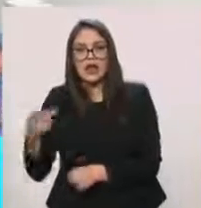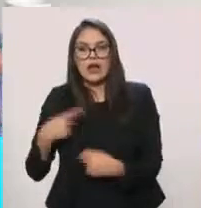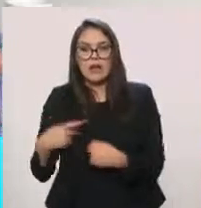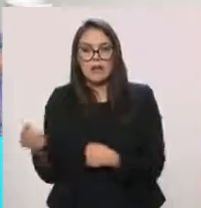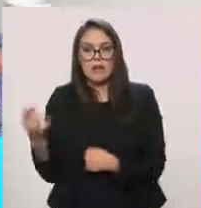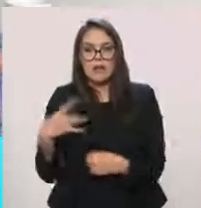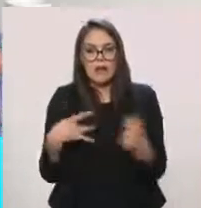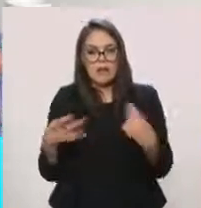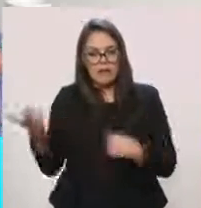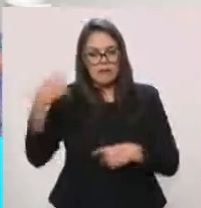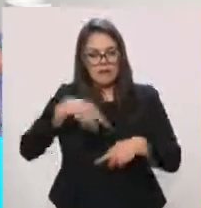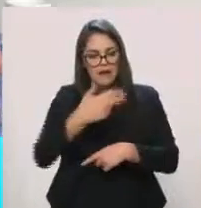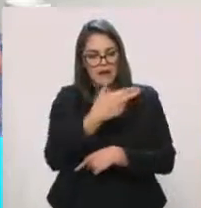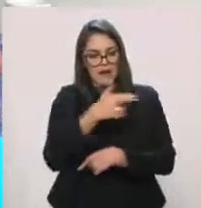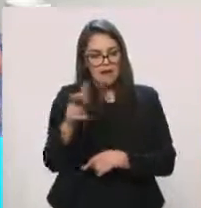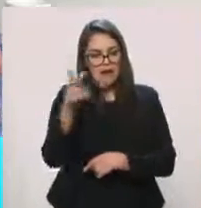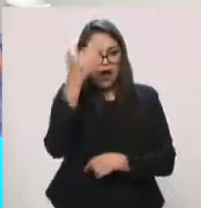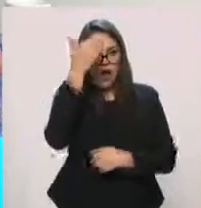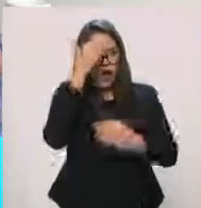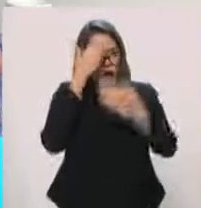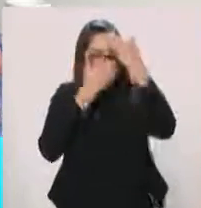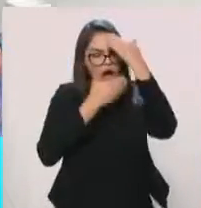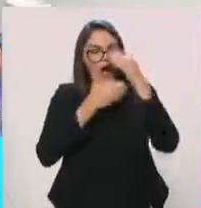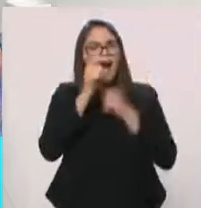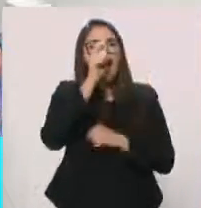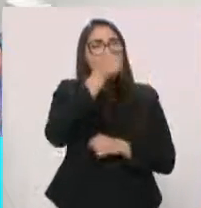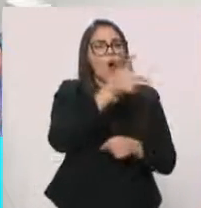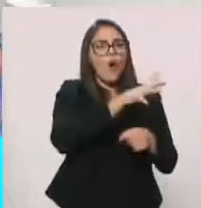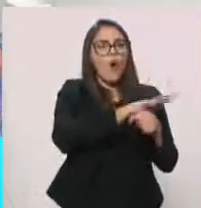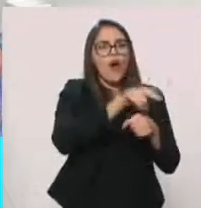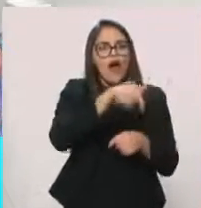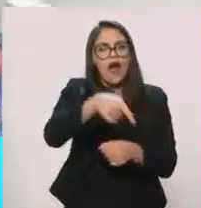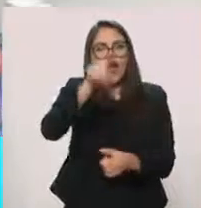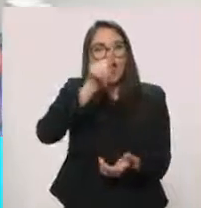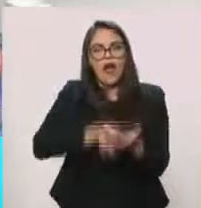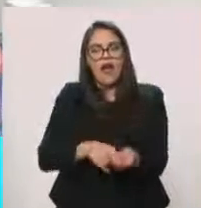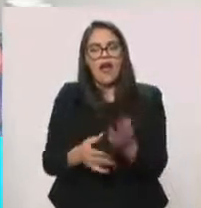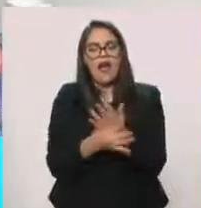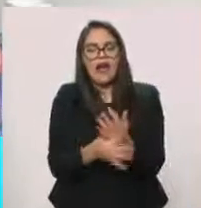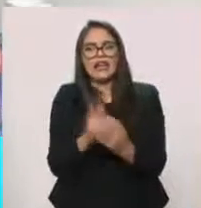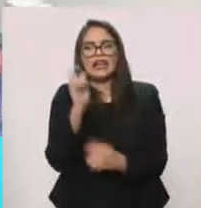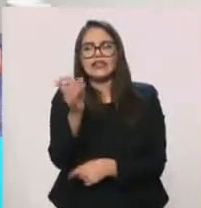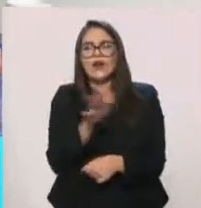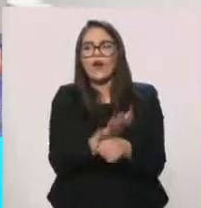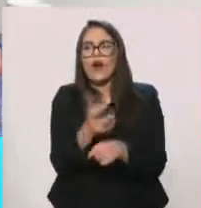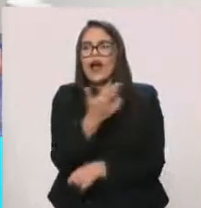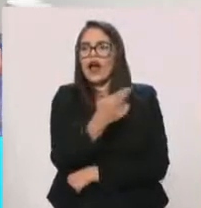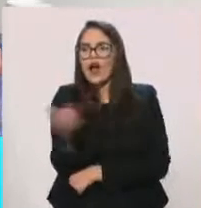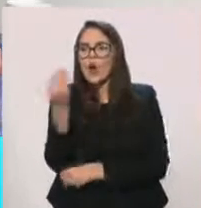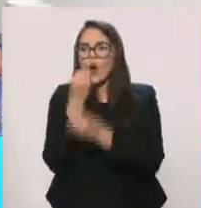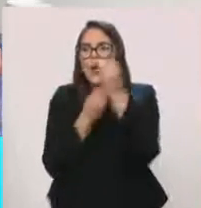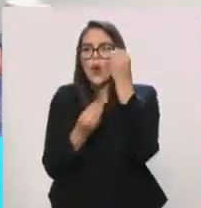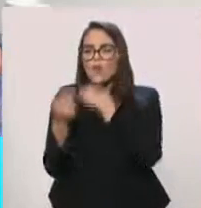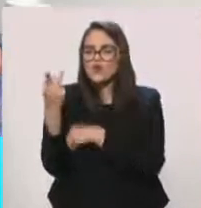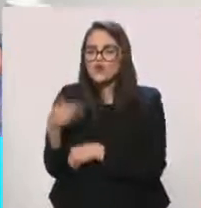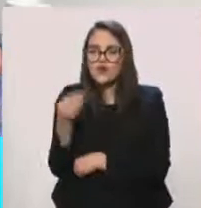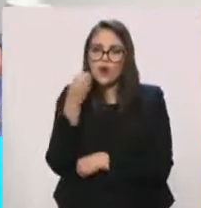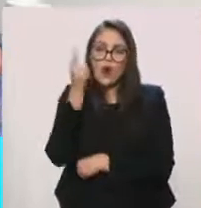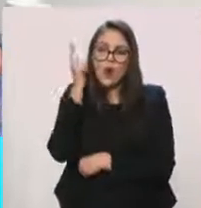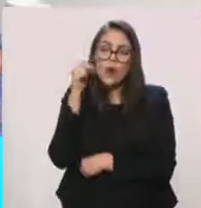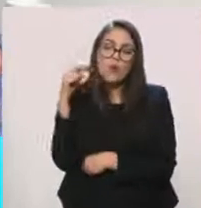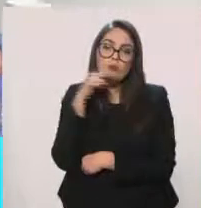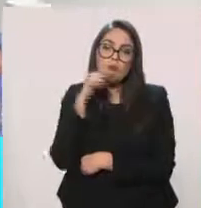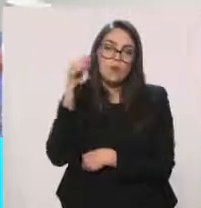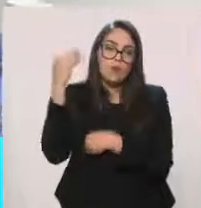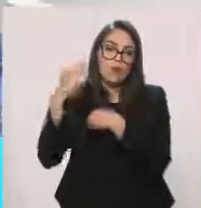donado, conozcan ahora sí que en propia vista y que prueben la comida cuando todo